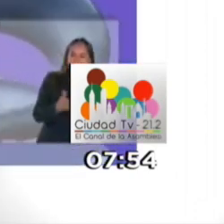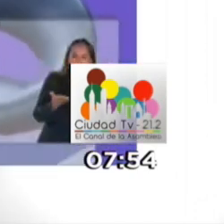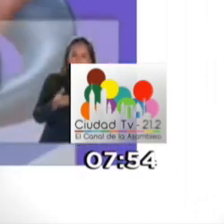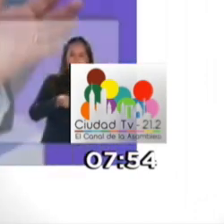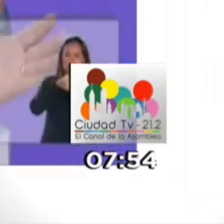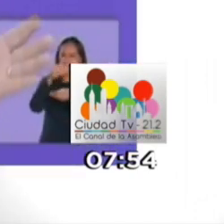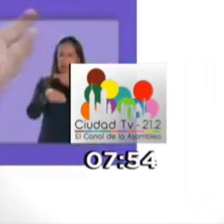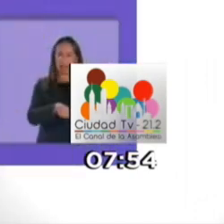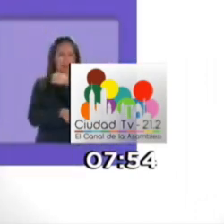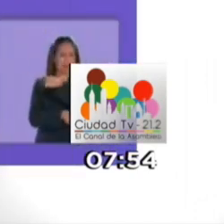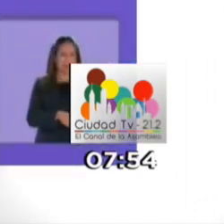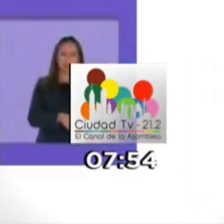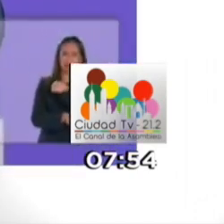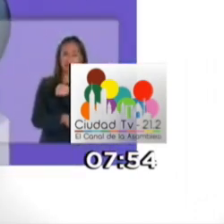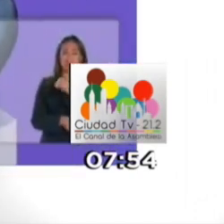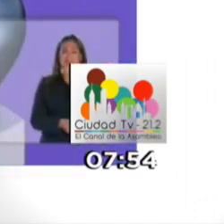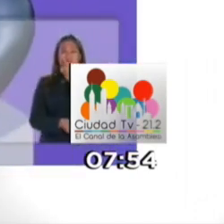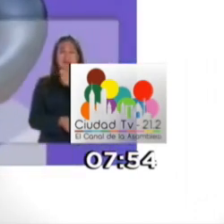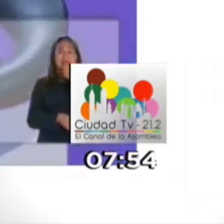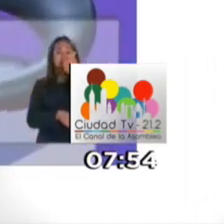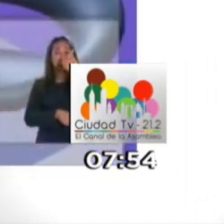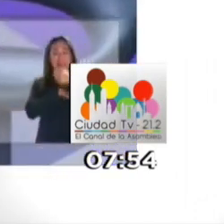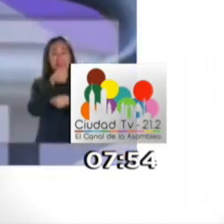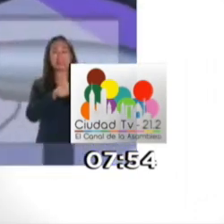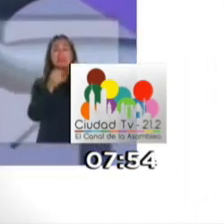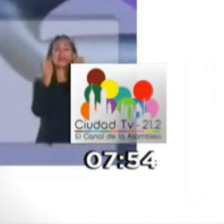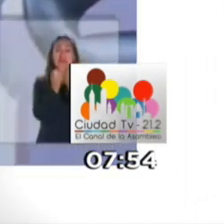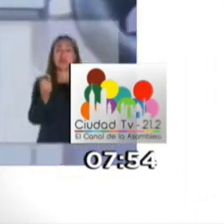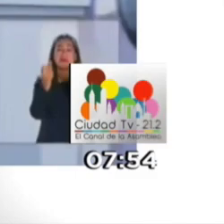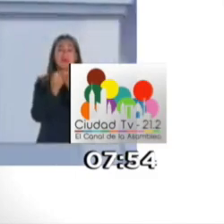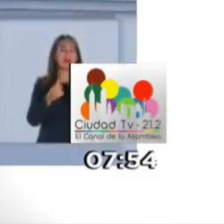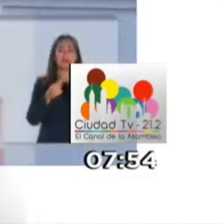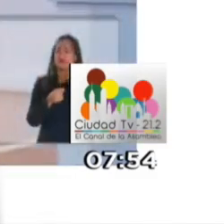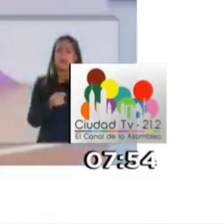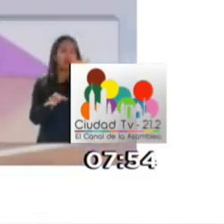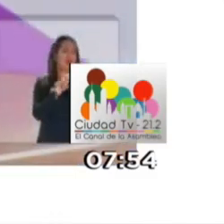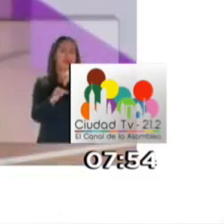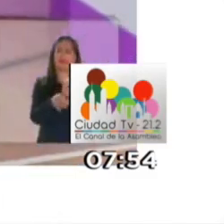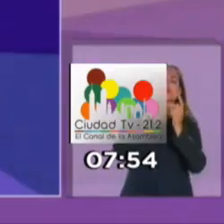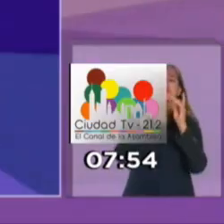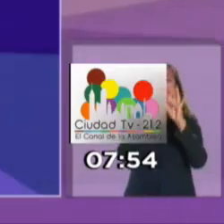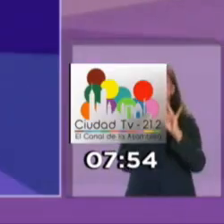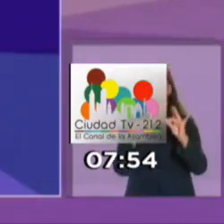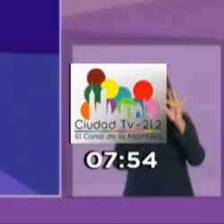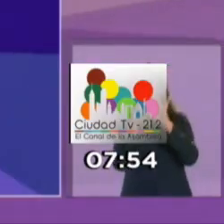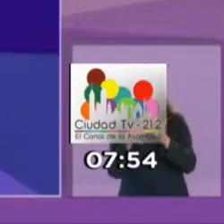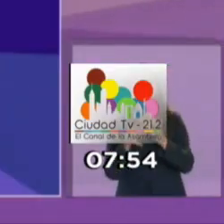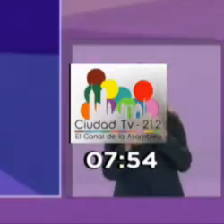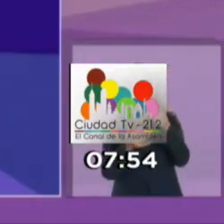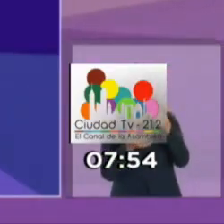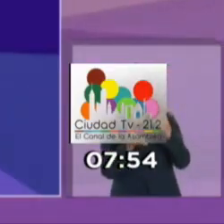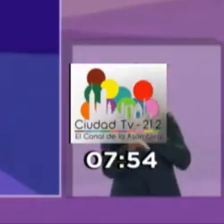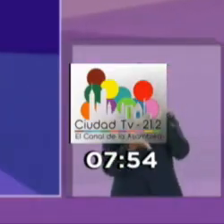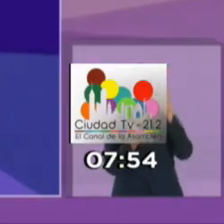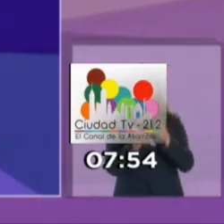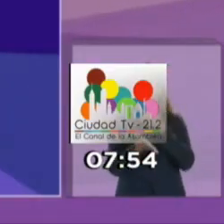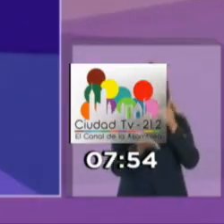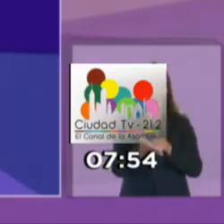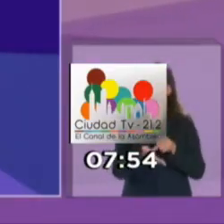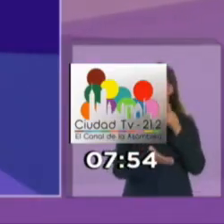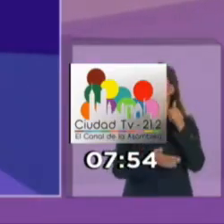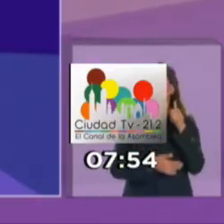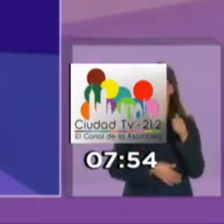Jaime Rodríguez el Bronco, quien ahora propuso la nacionalización de Citibanamex. En resumen,